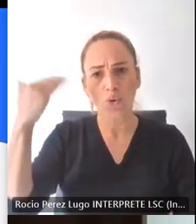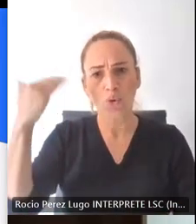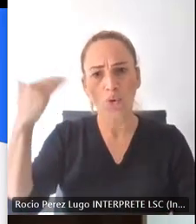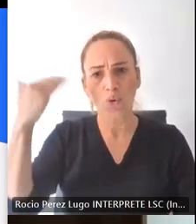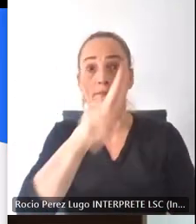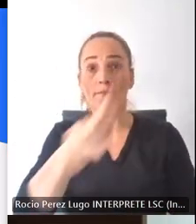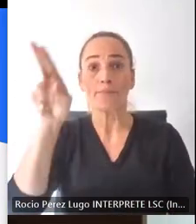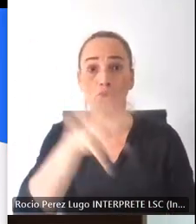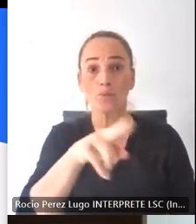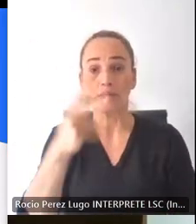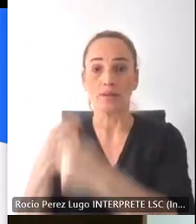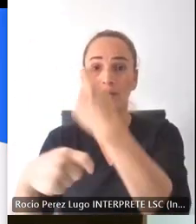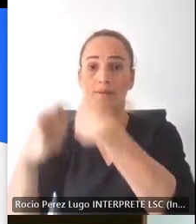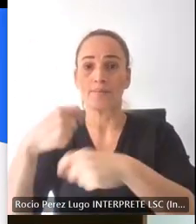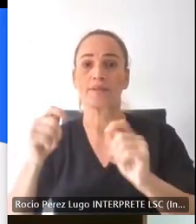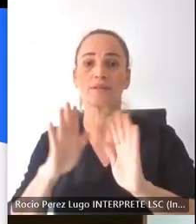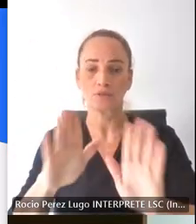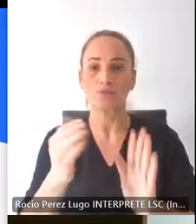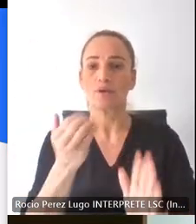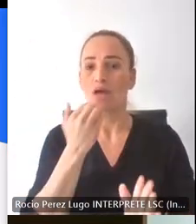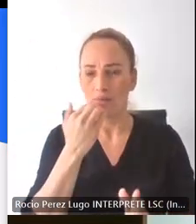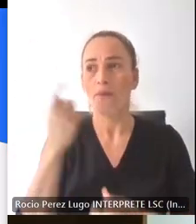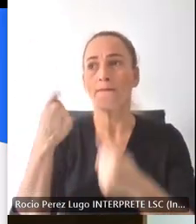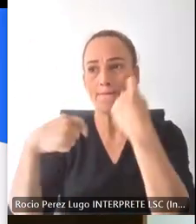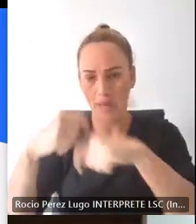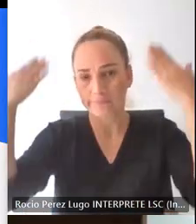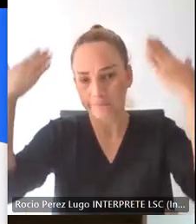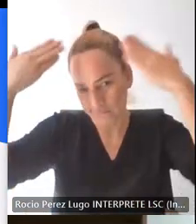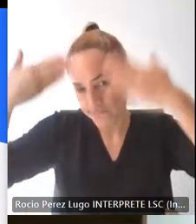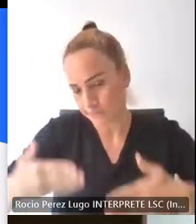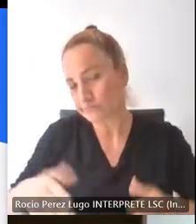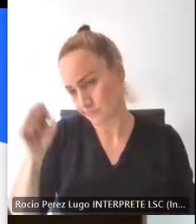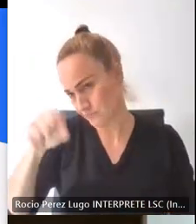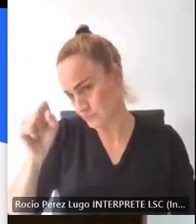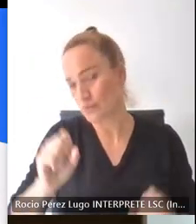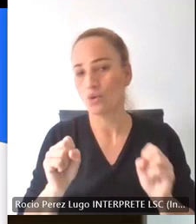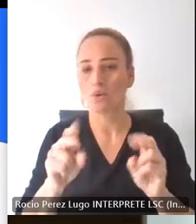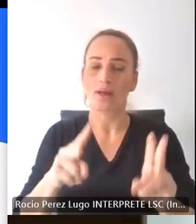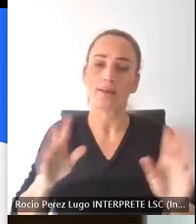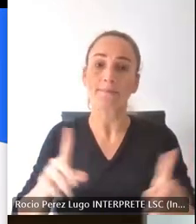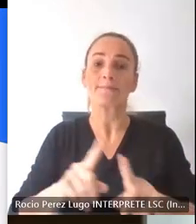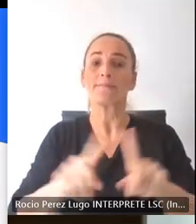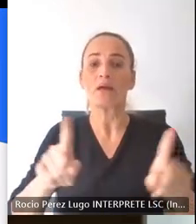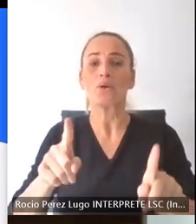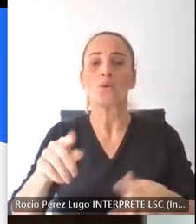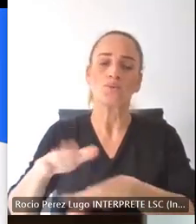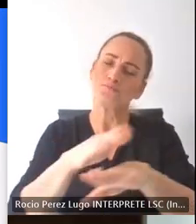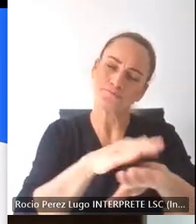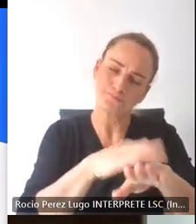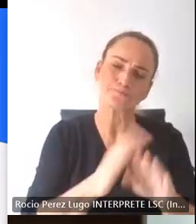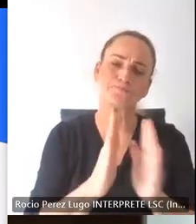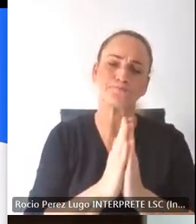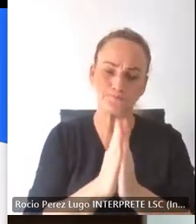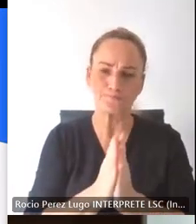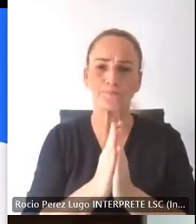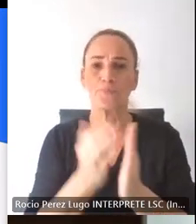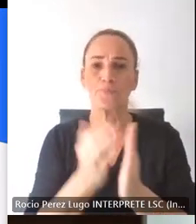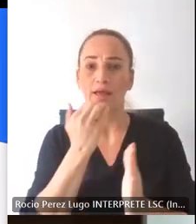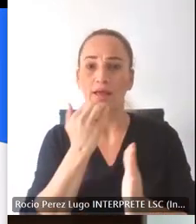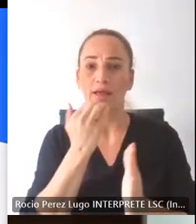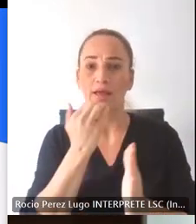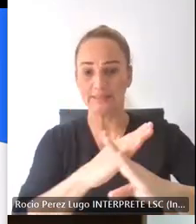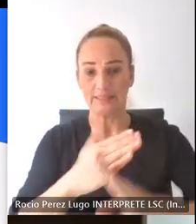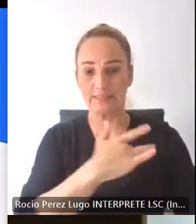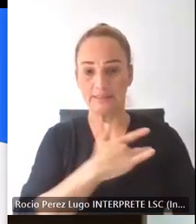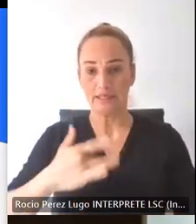prohibidas su comercialización. ¿Que las siguen vendiendo? Pues sí, las siguen vendiendo, pero lo ideal es que por lo menos desde seguridad y salud